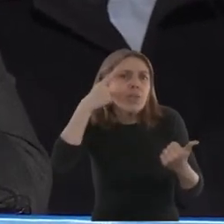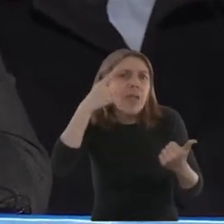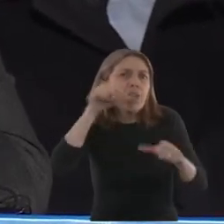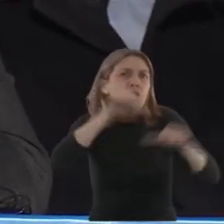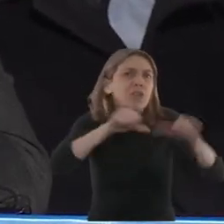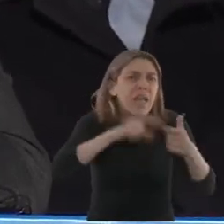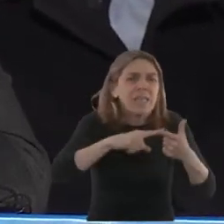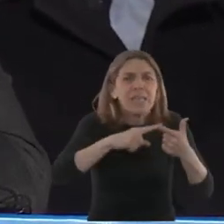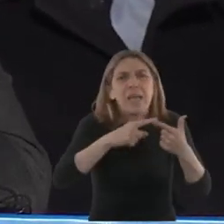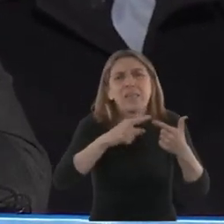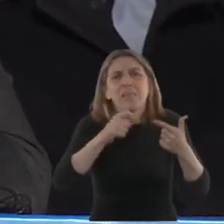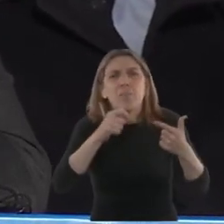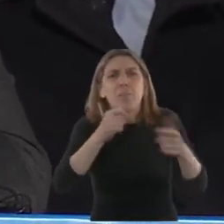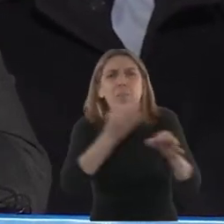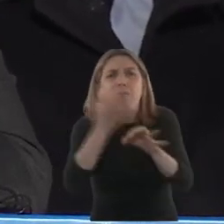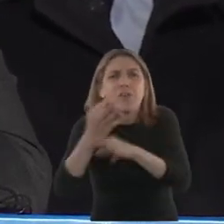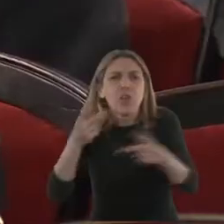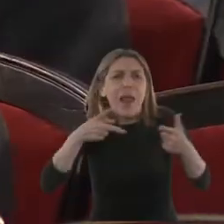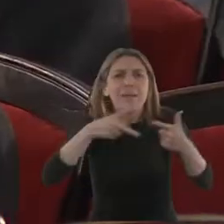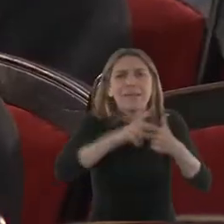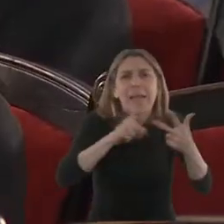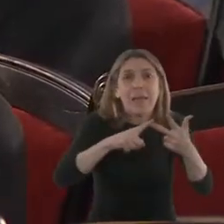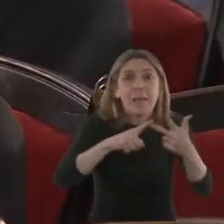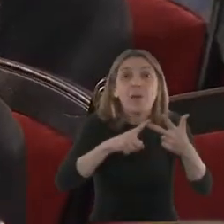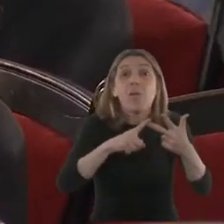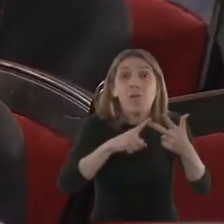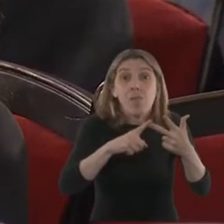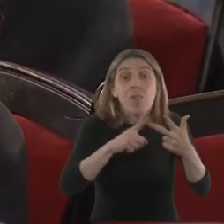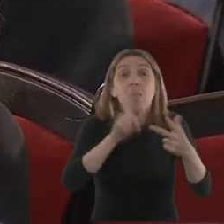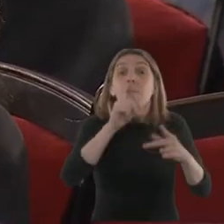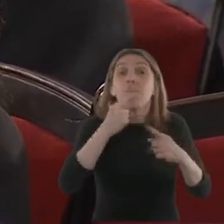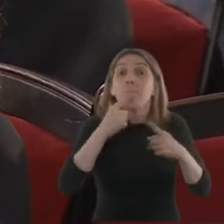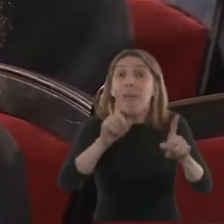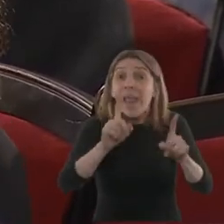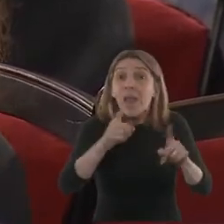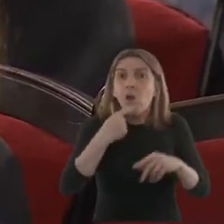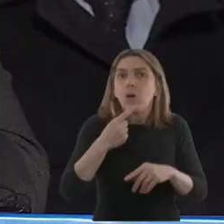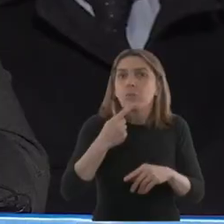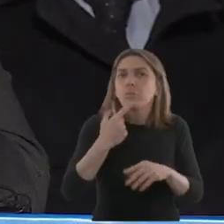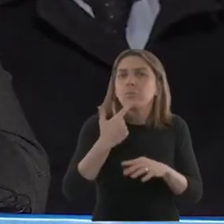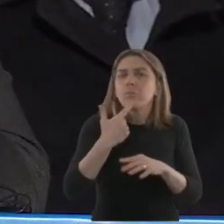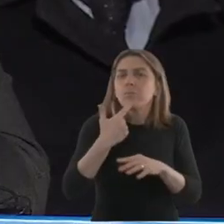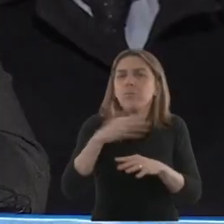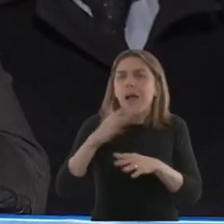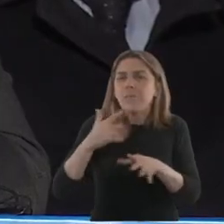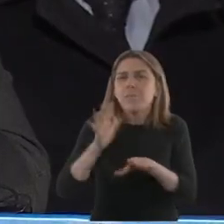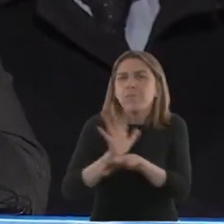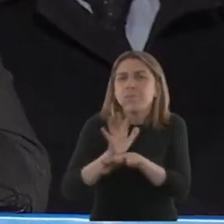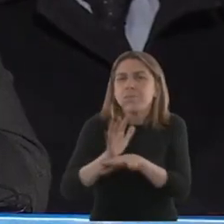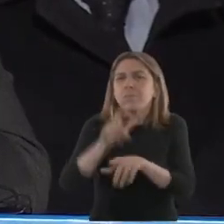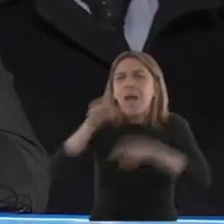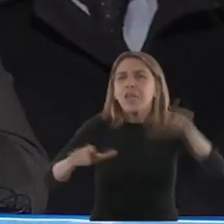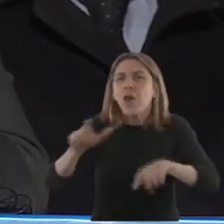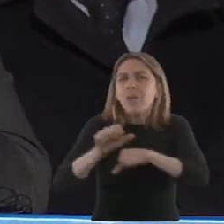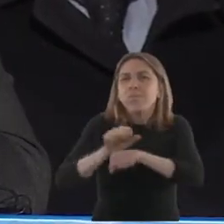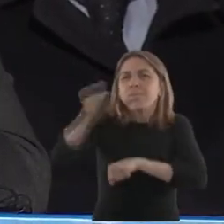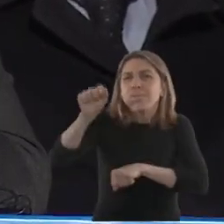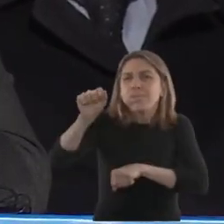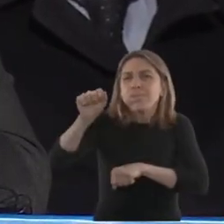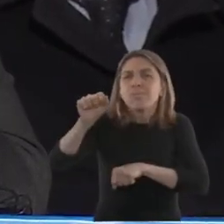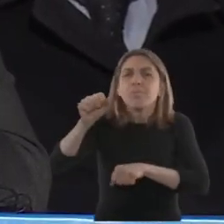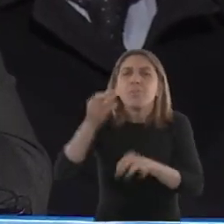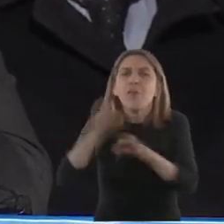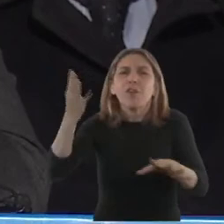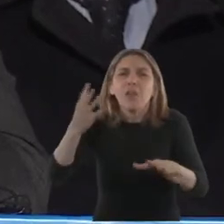académicos, profesionales o técnicos, pero que sobre todas las cosas forma profesionales con espíritu